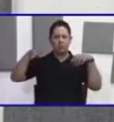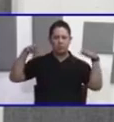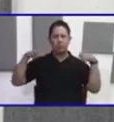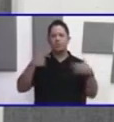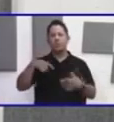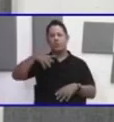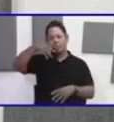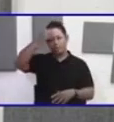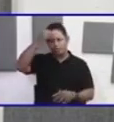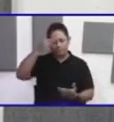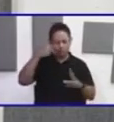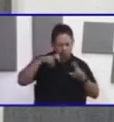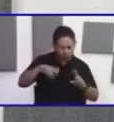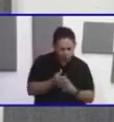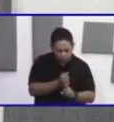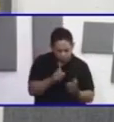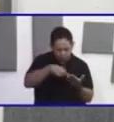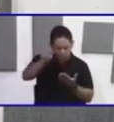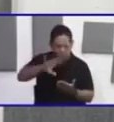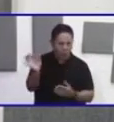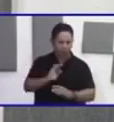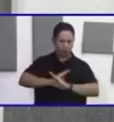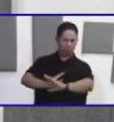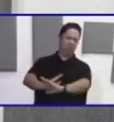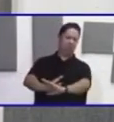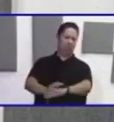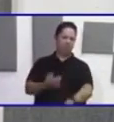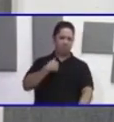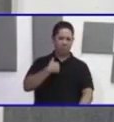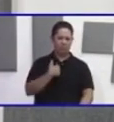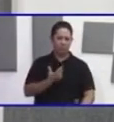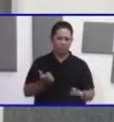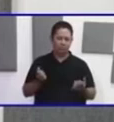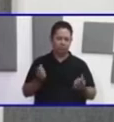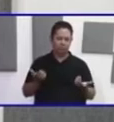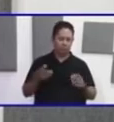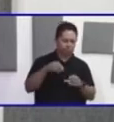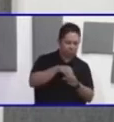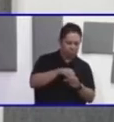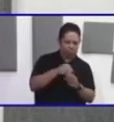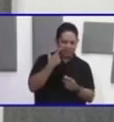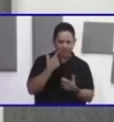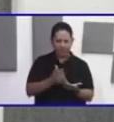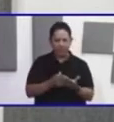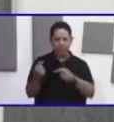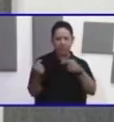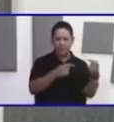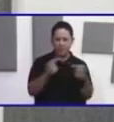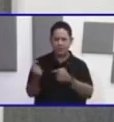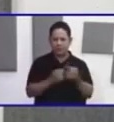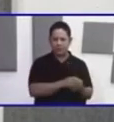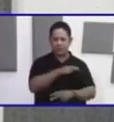o negarlo. Yo de mi parte hoy estuve participando en la ponencia del primer debate porque